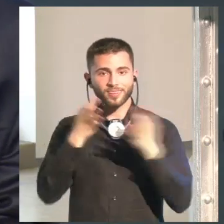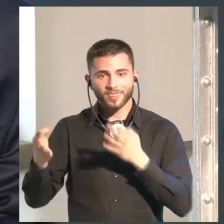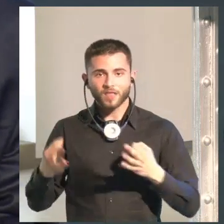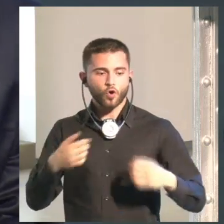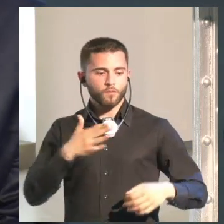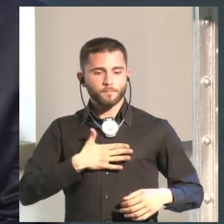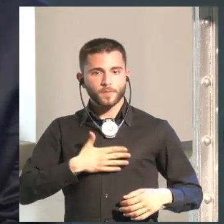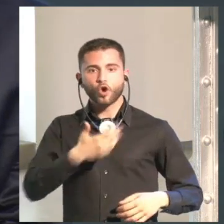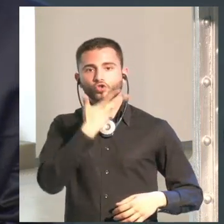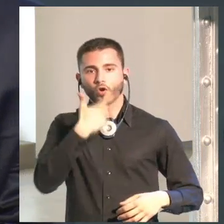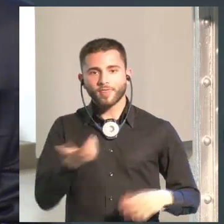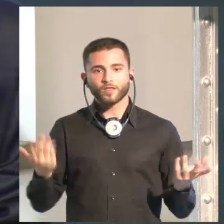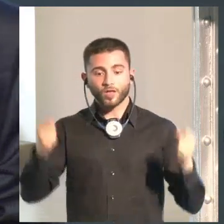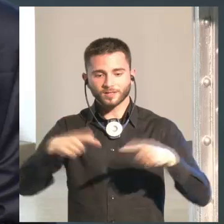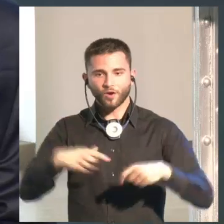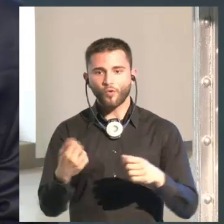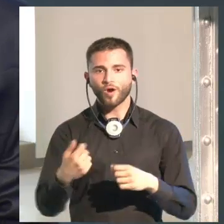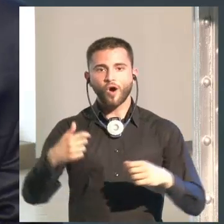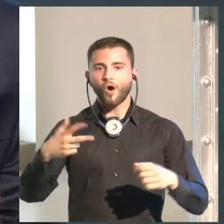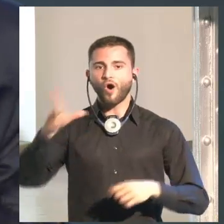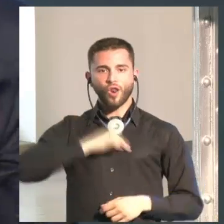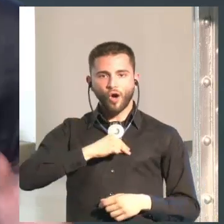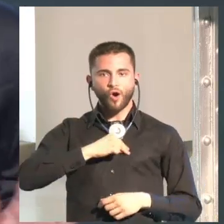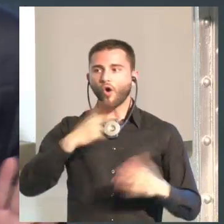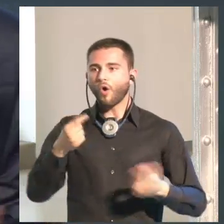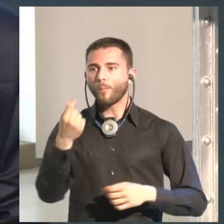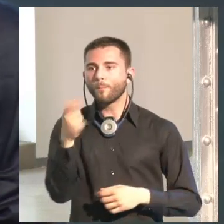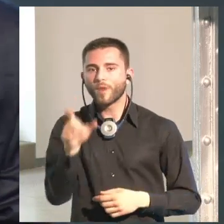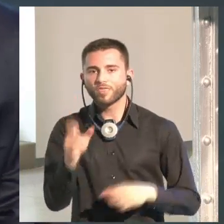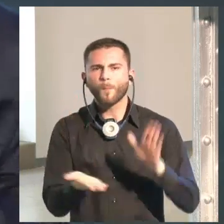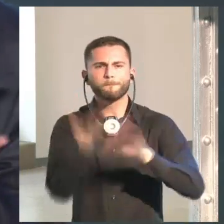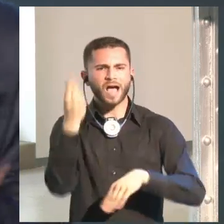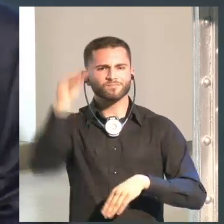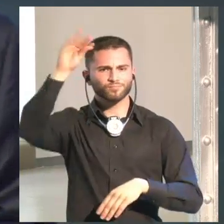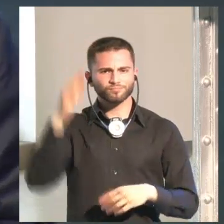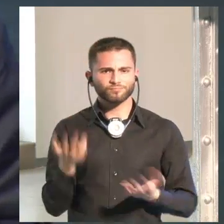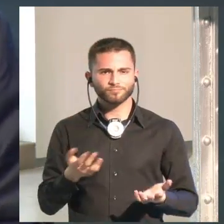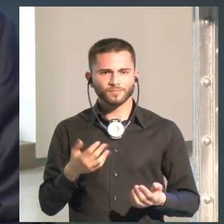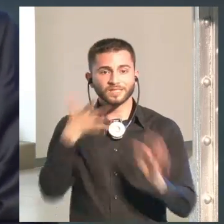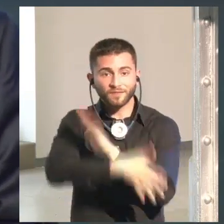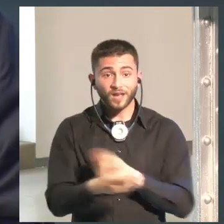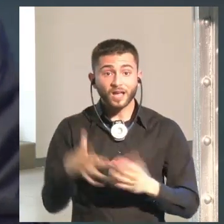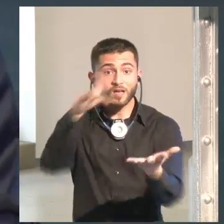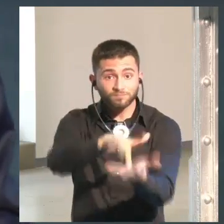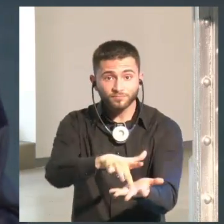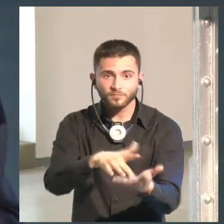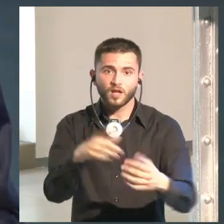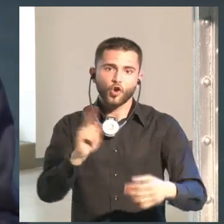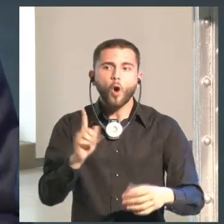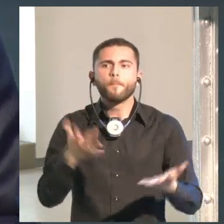puede negarme el seguro o cobrarme cualquier precio. No estoy diciendo que eso pase, pero podría pasar, y es